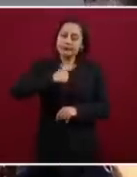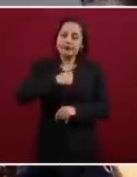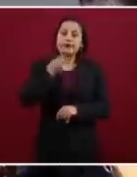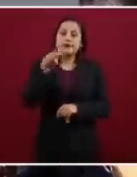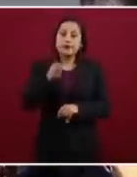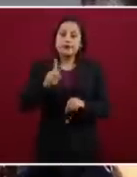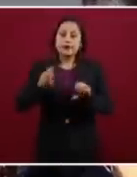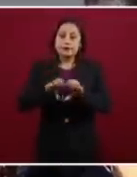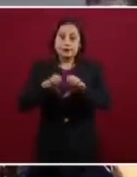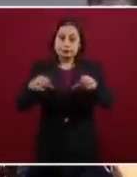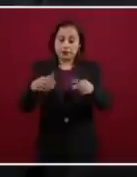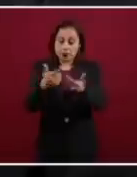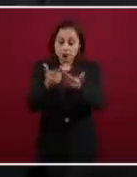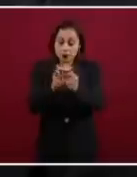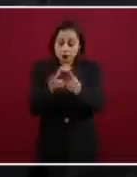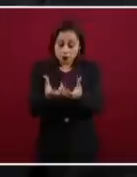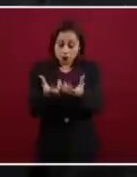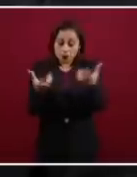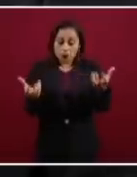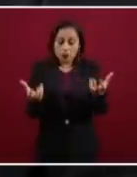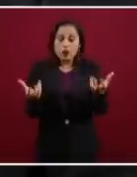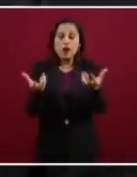lo que hay que buscar ahí es el diálogo